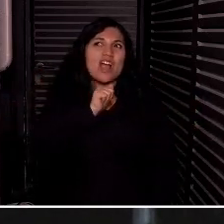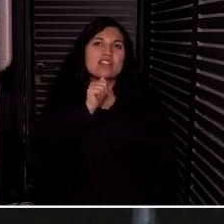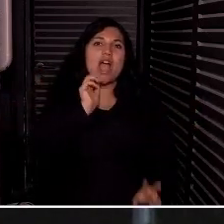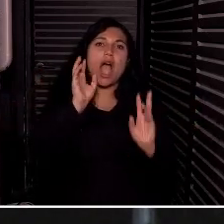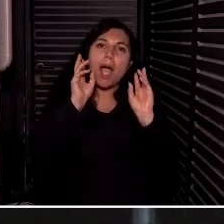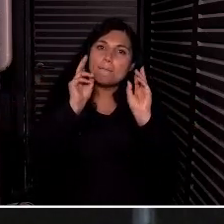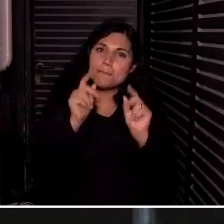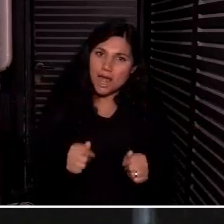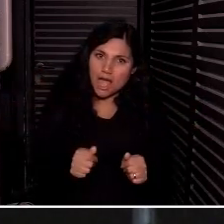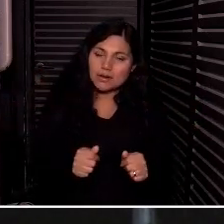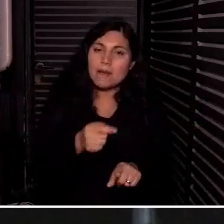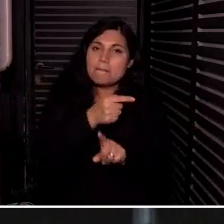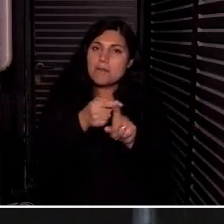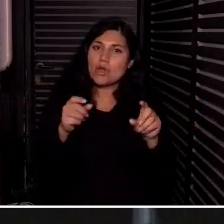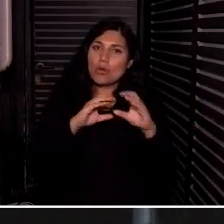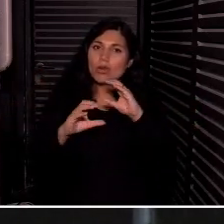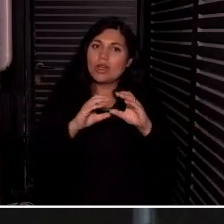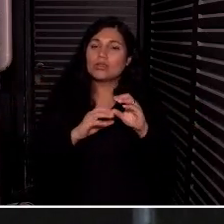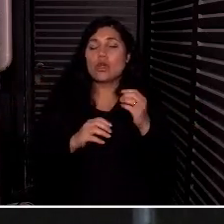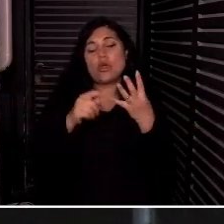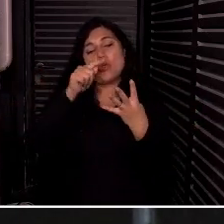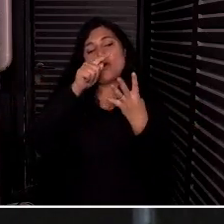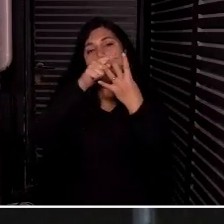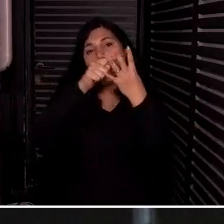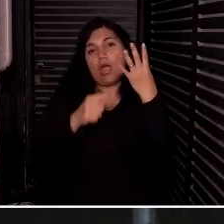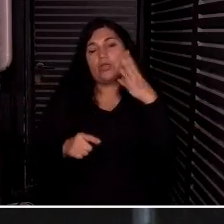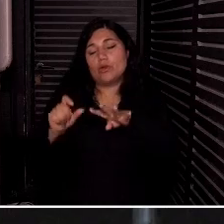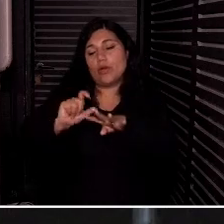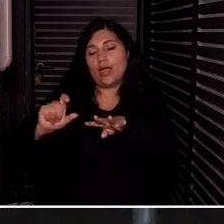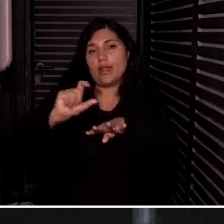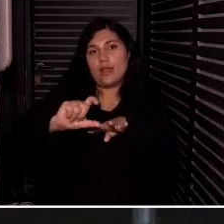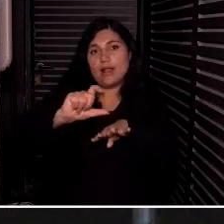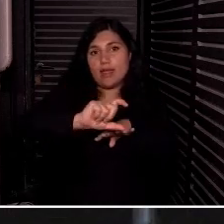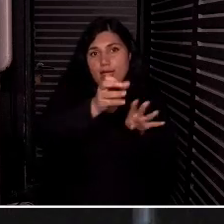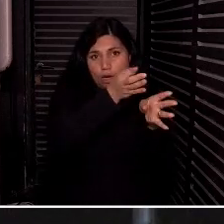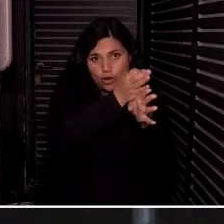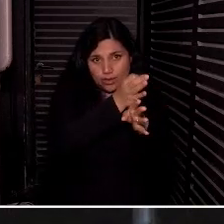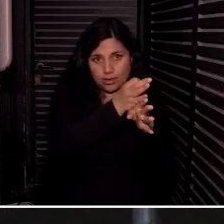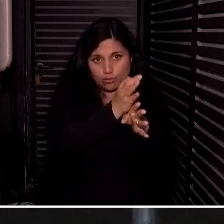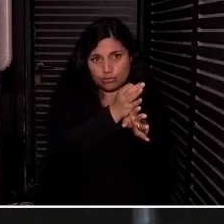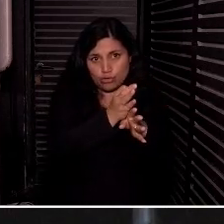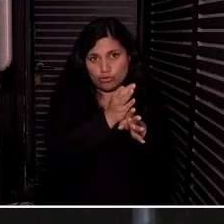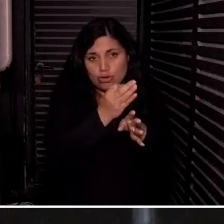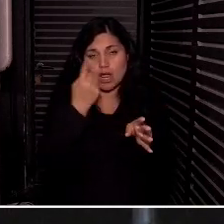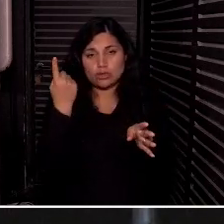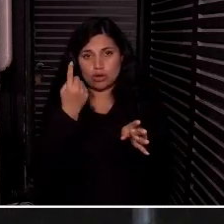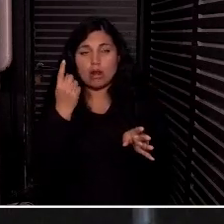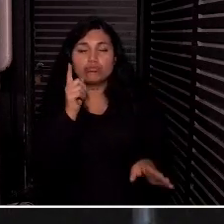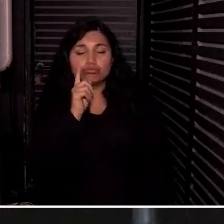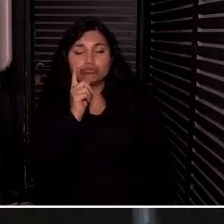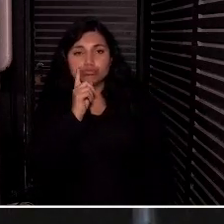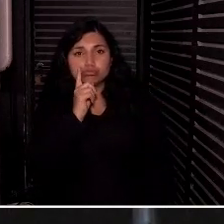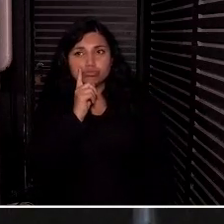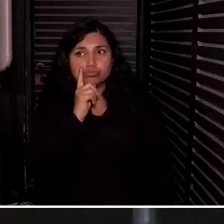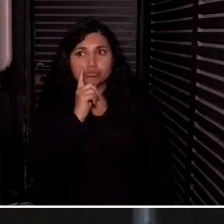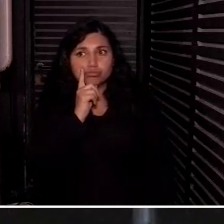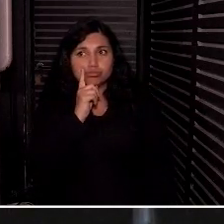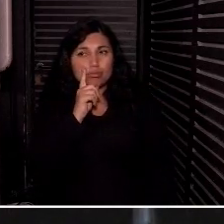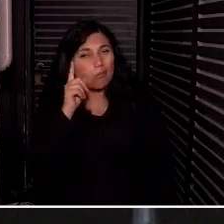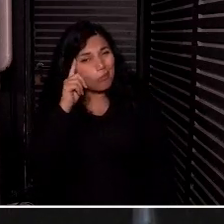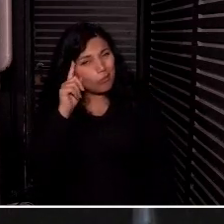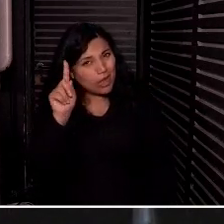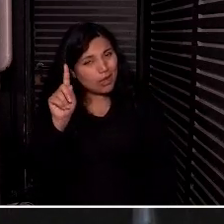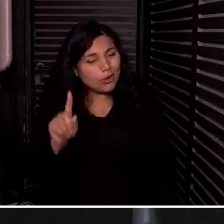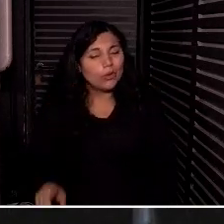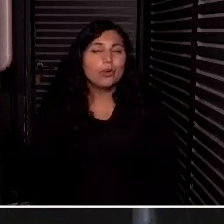medios de comunicación los cuatro canales tienen sus orientaciones programáticas los canales nacionales pero yo creo que tarde